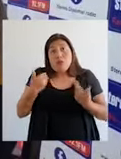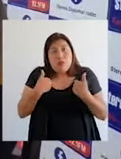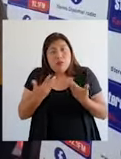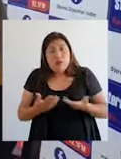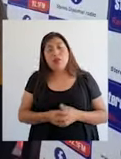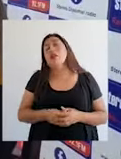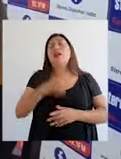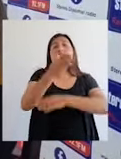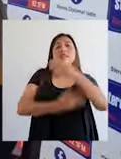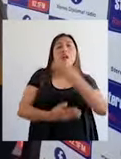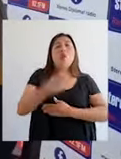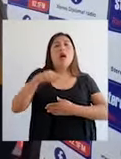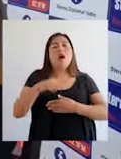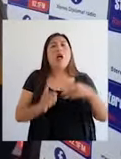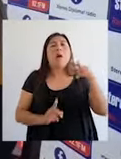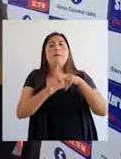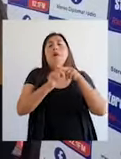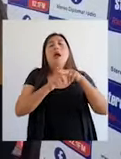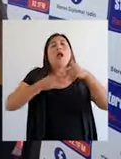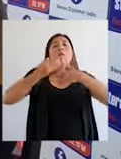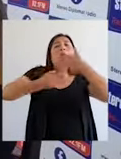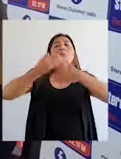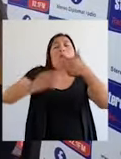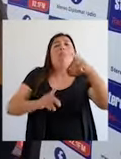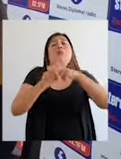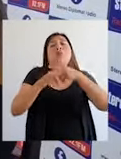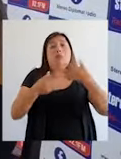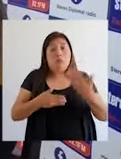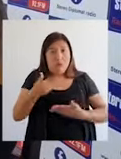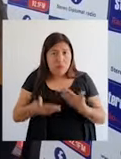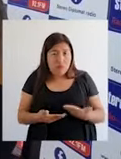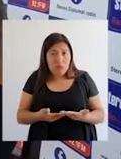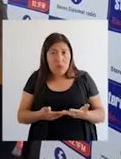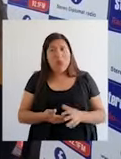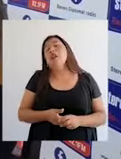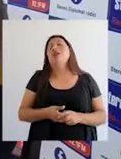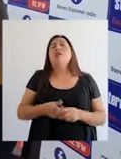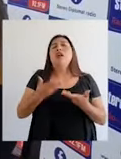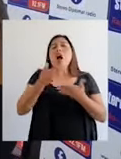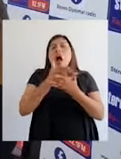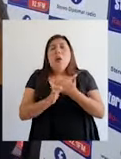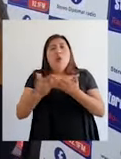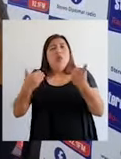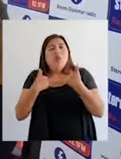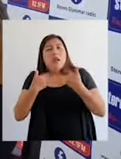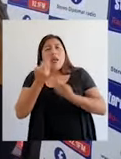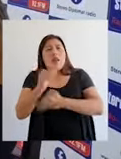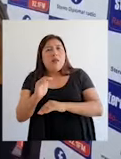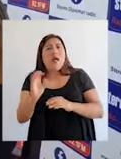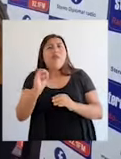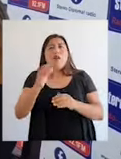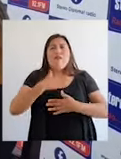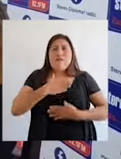discapacidad exactamente, porque la discapacidad es una consecuencia de la respuesta del entorno frente a una limitación. La limitación